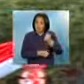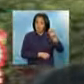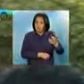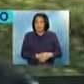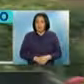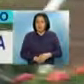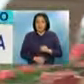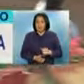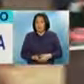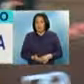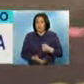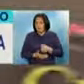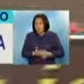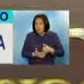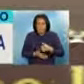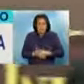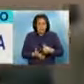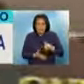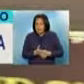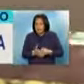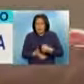¡Vamos ya!